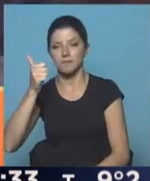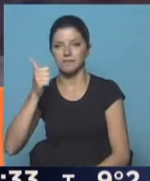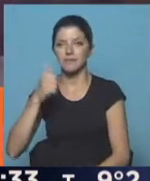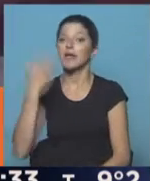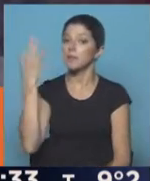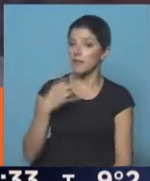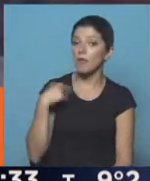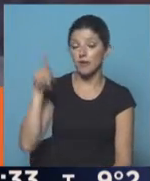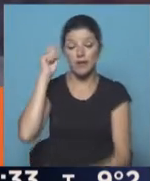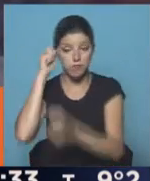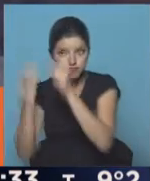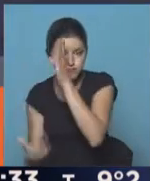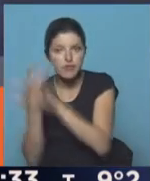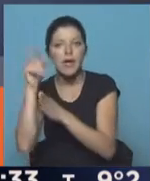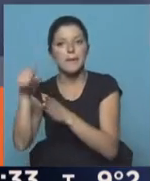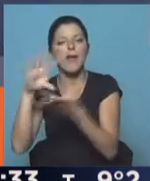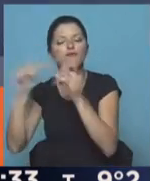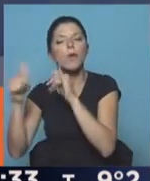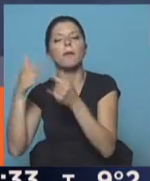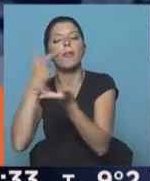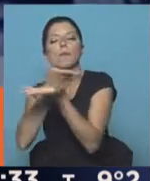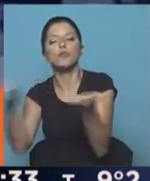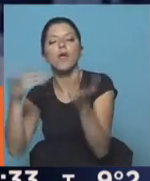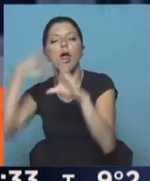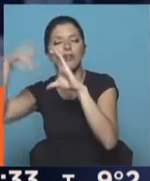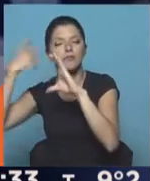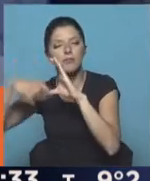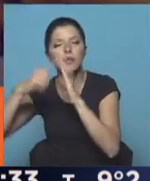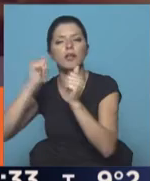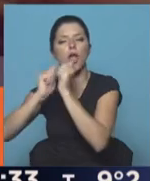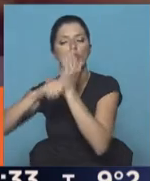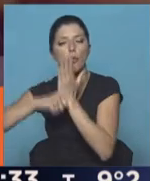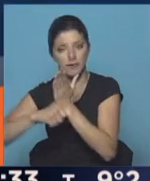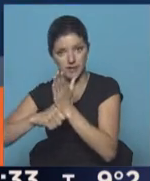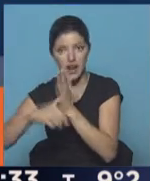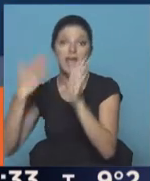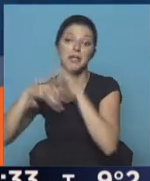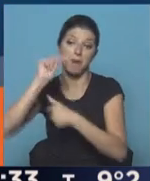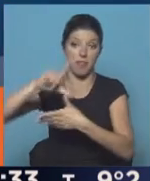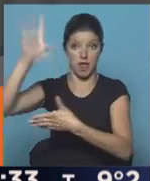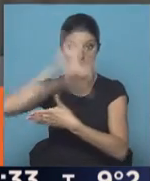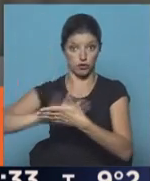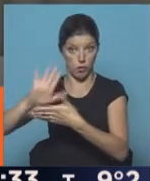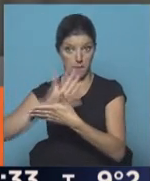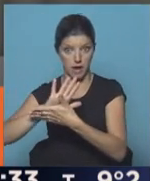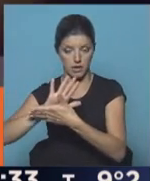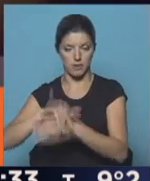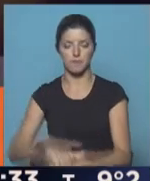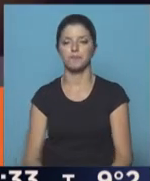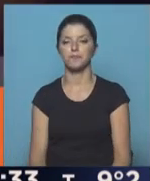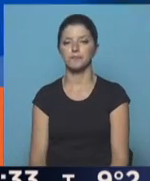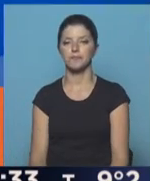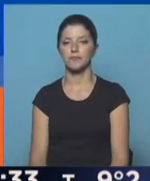fue un gran ideólogo repensar el cine y el cine documental y el cine en general latinoamericano en relacionado